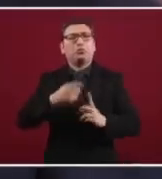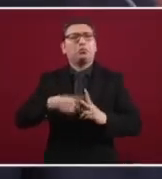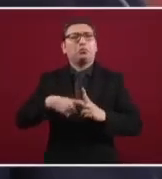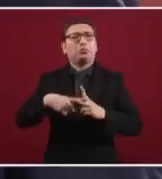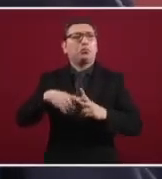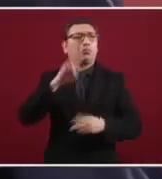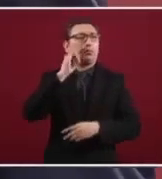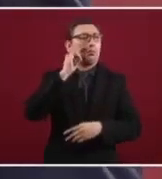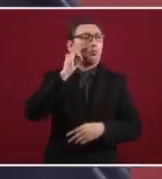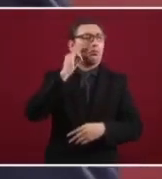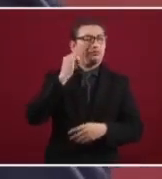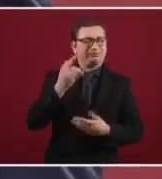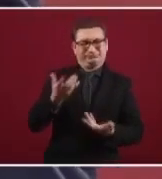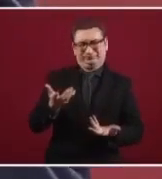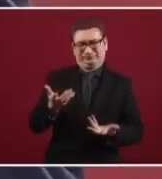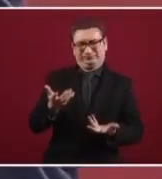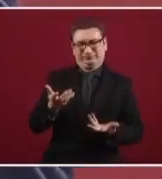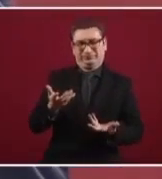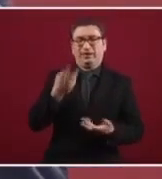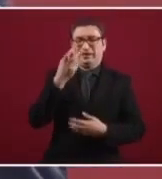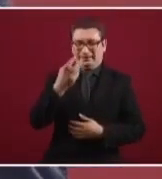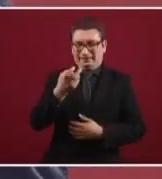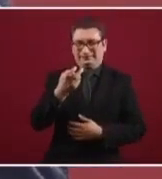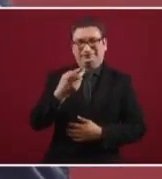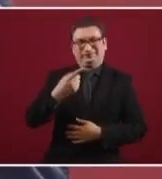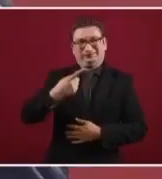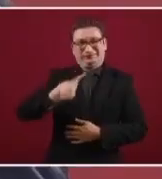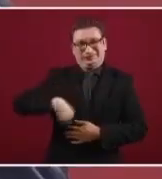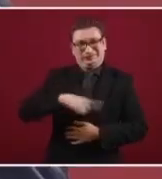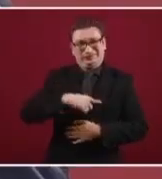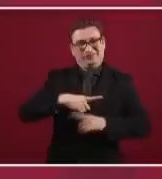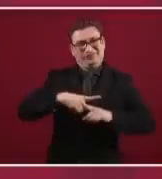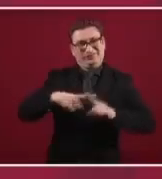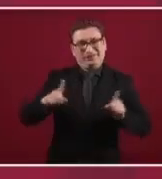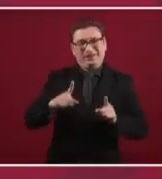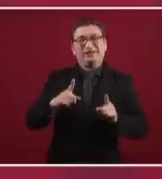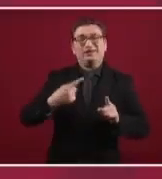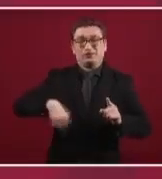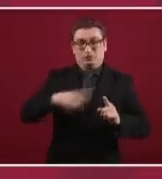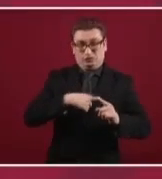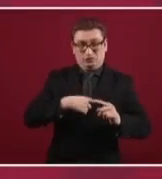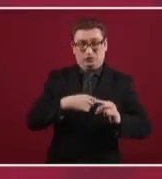Y sin embargo, a nosotros que detuvimos esa caída,